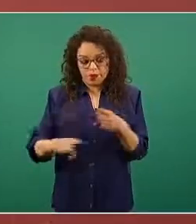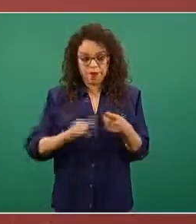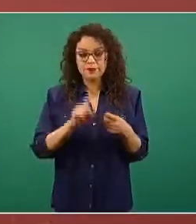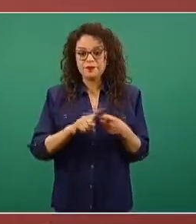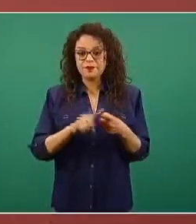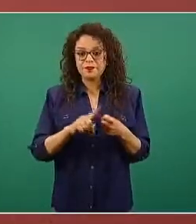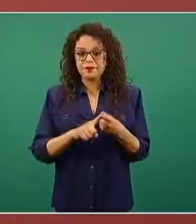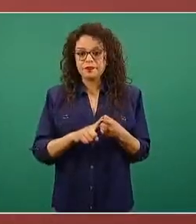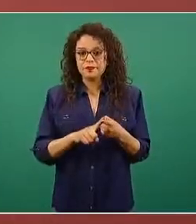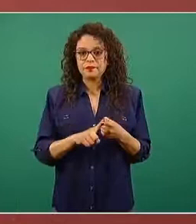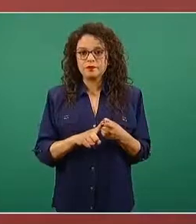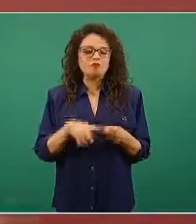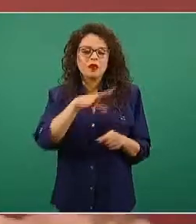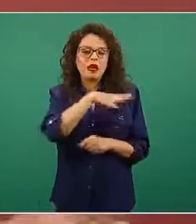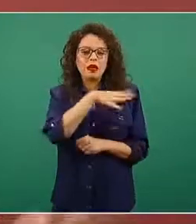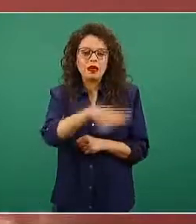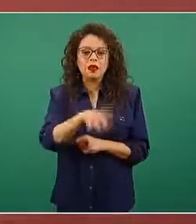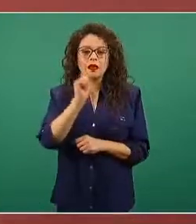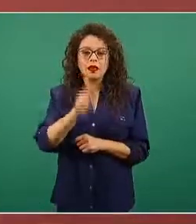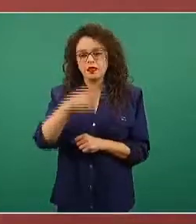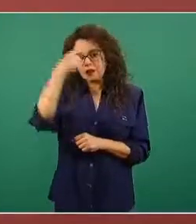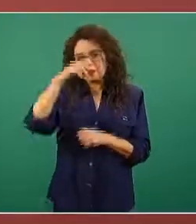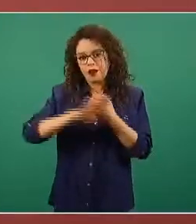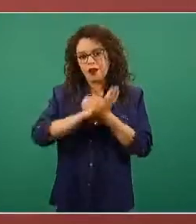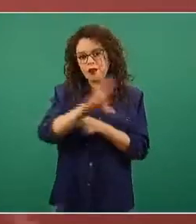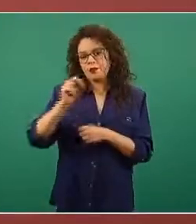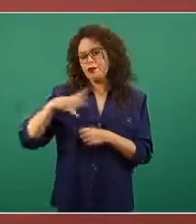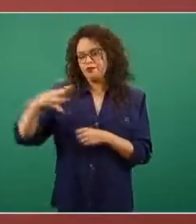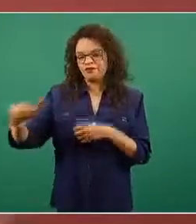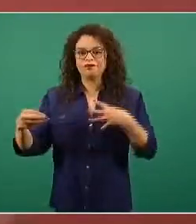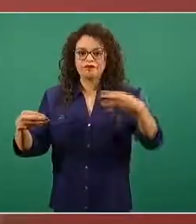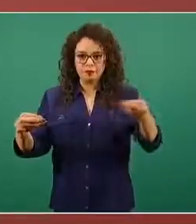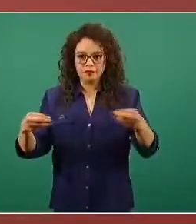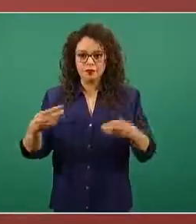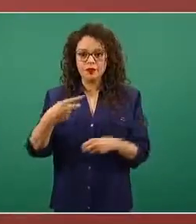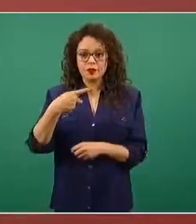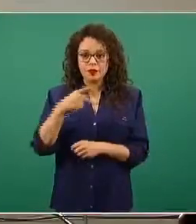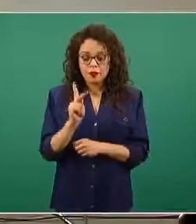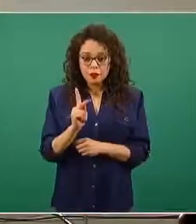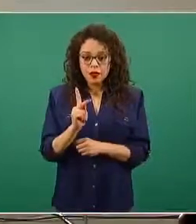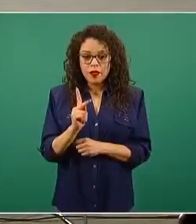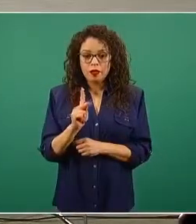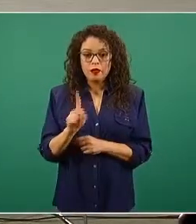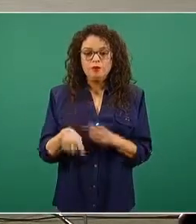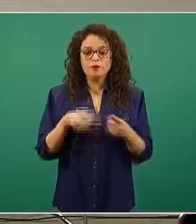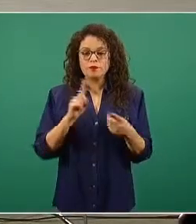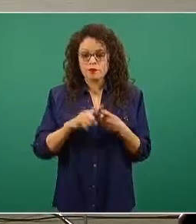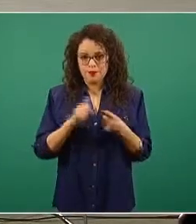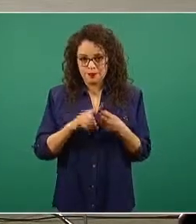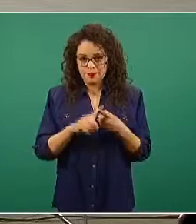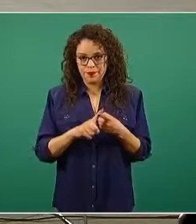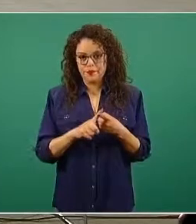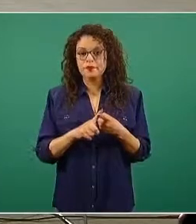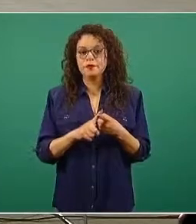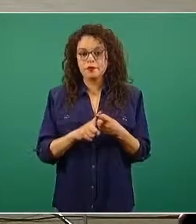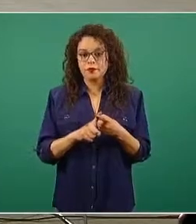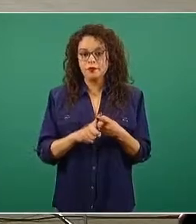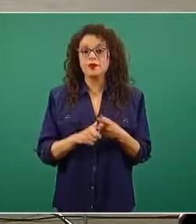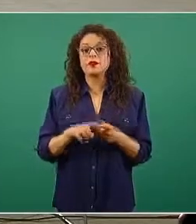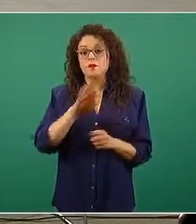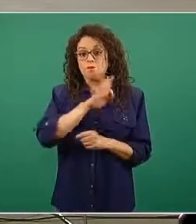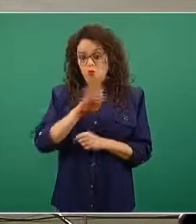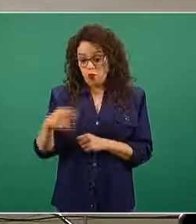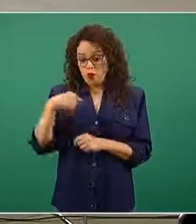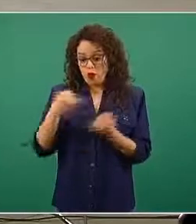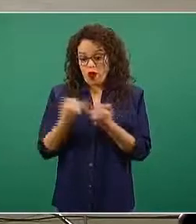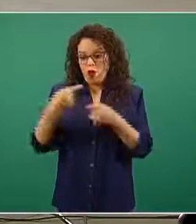razón general es no contagiar, eso no hay duda, pero hay 2 elementos. Uno empezaría a ser contagiante, igual que la